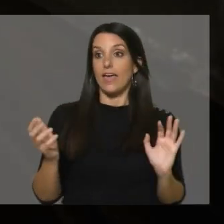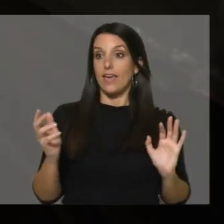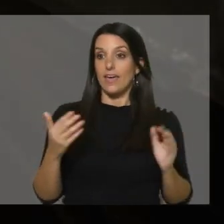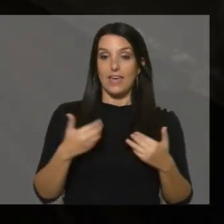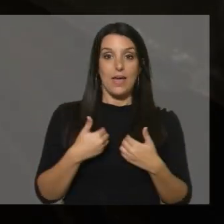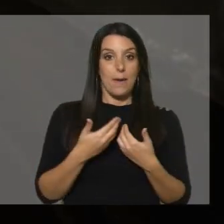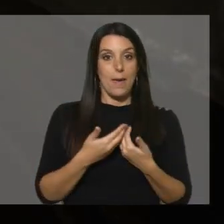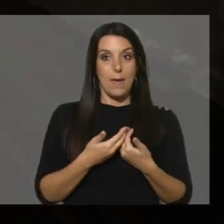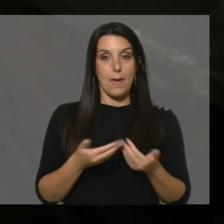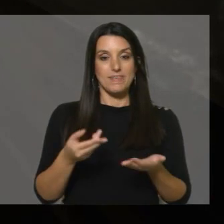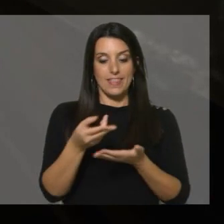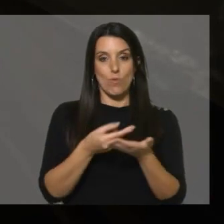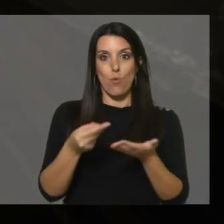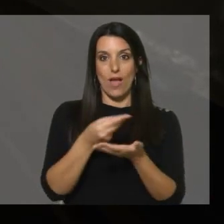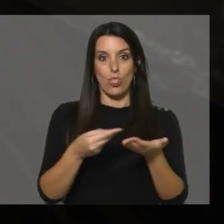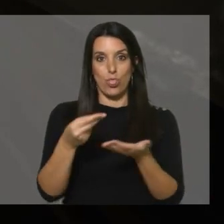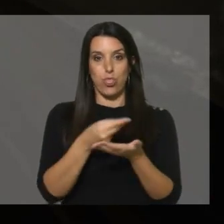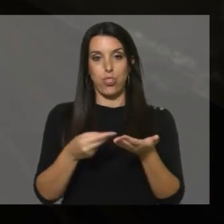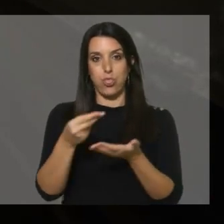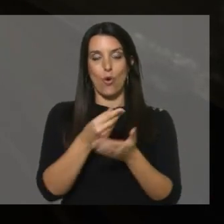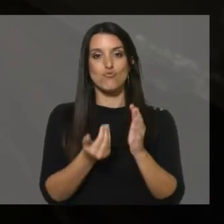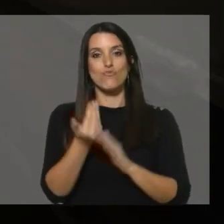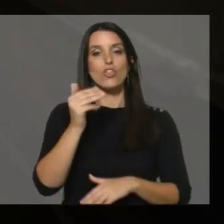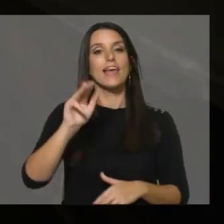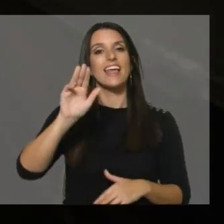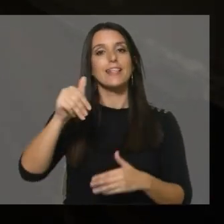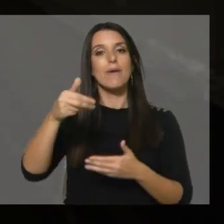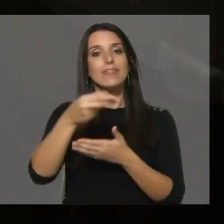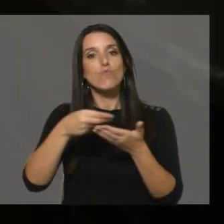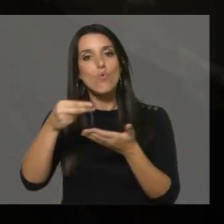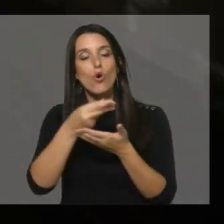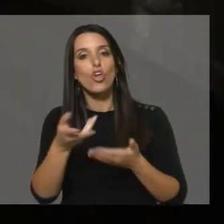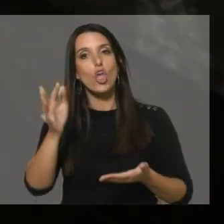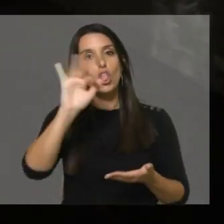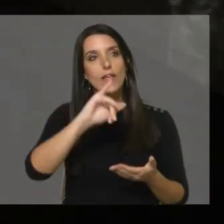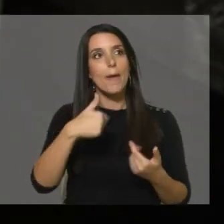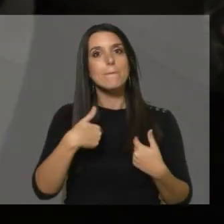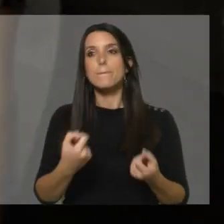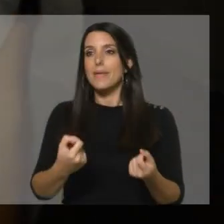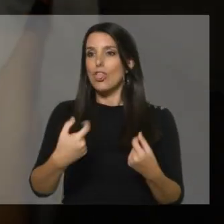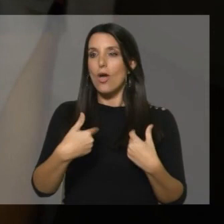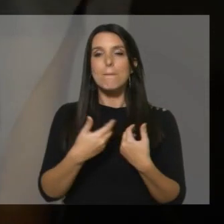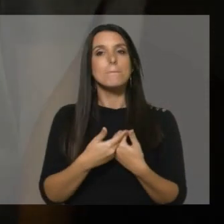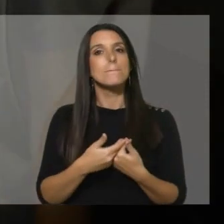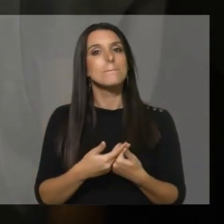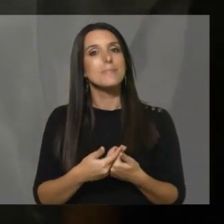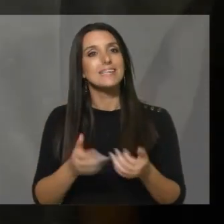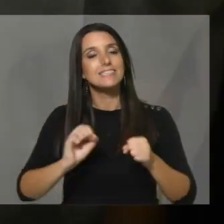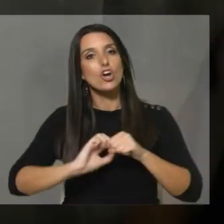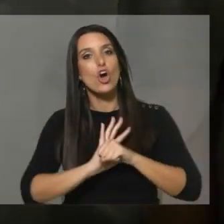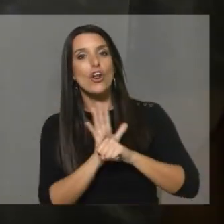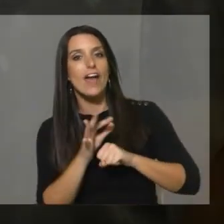empecé dibujando digitalmente y posteando en Instagram un dibujo por día que me generaron desde que empecé con la